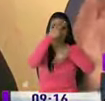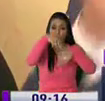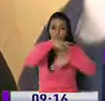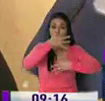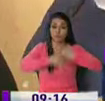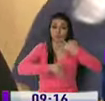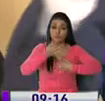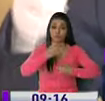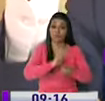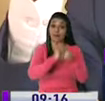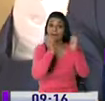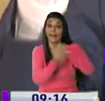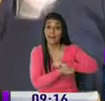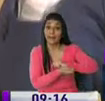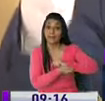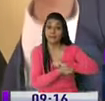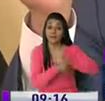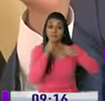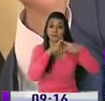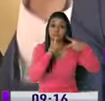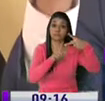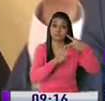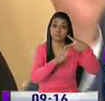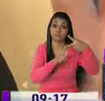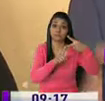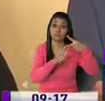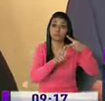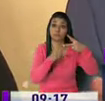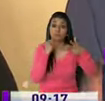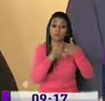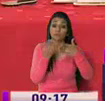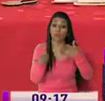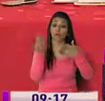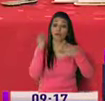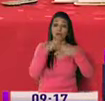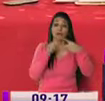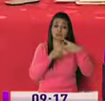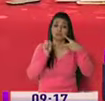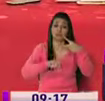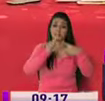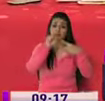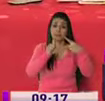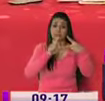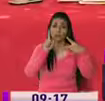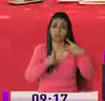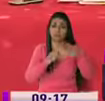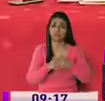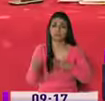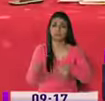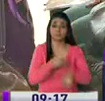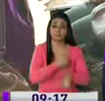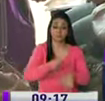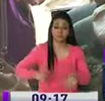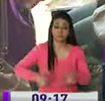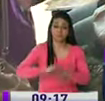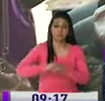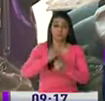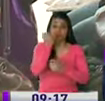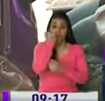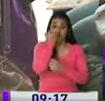se conforme de tal forma con fuentes como era anteriormente? El presidente de la CONAIE también explicó que han